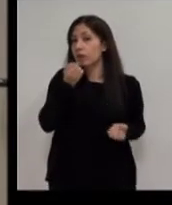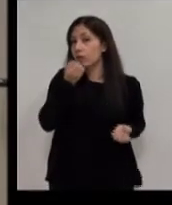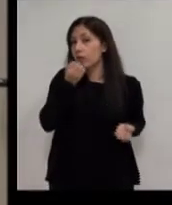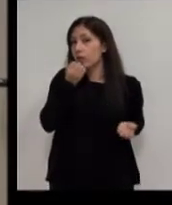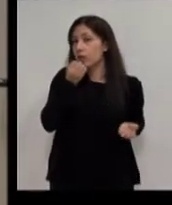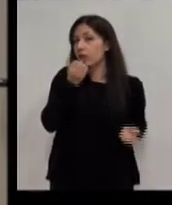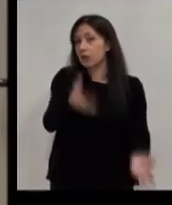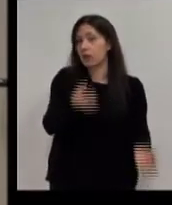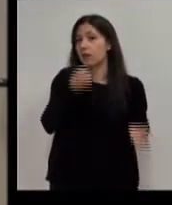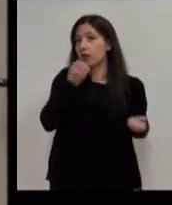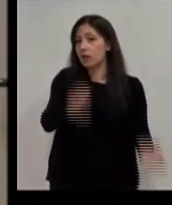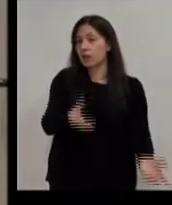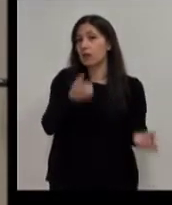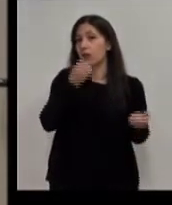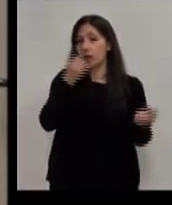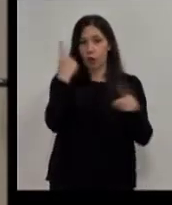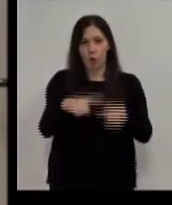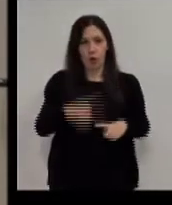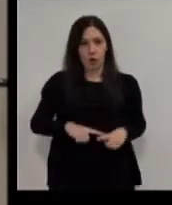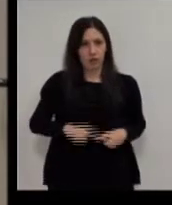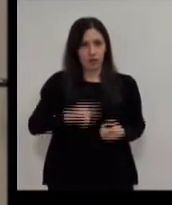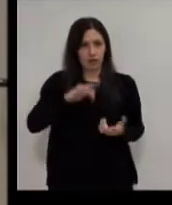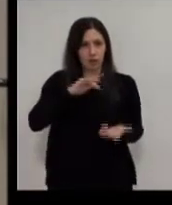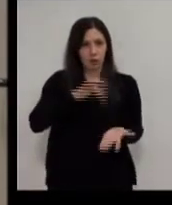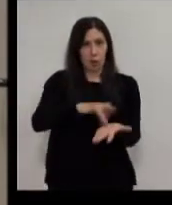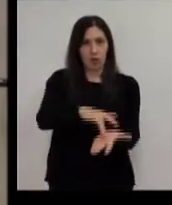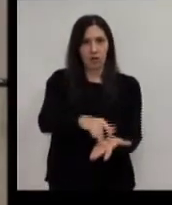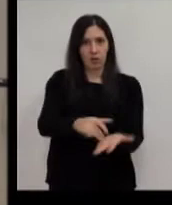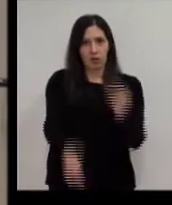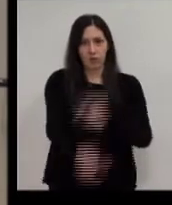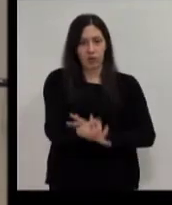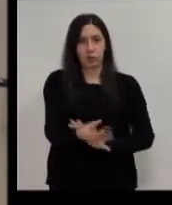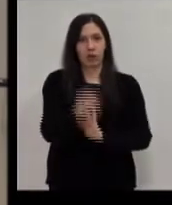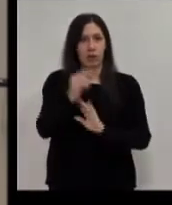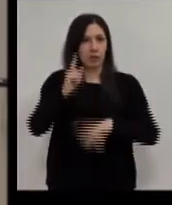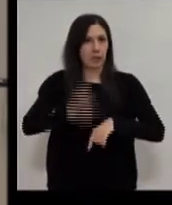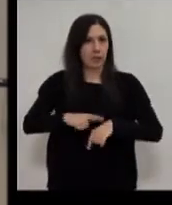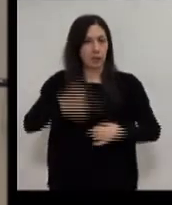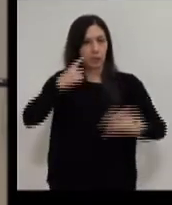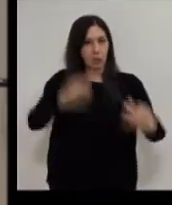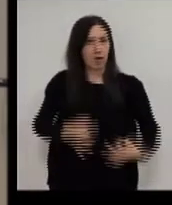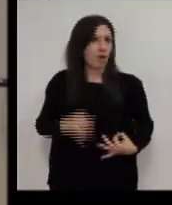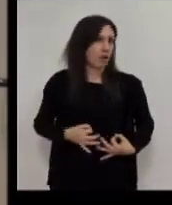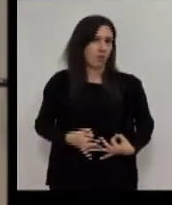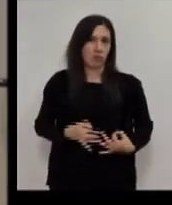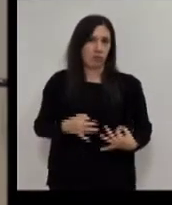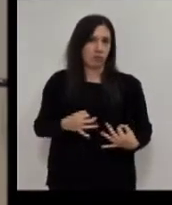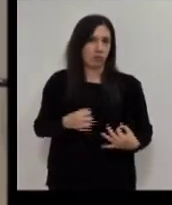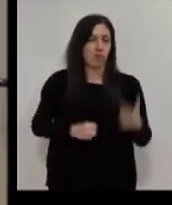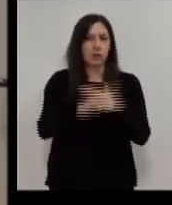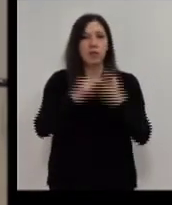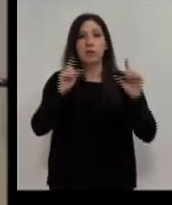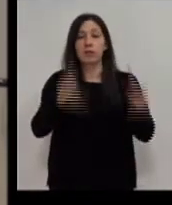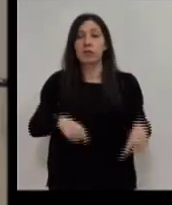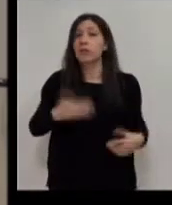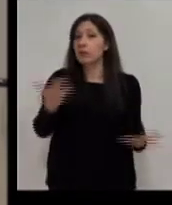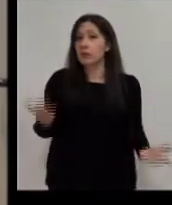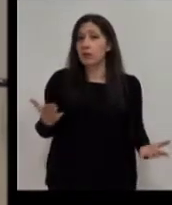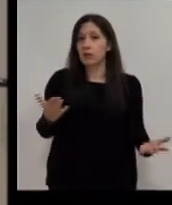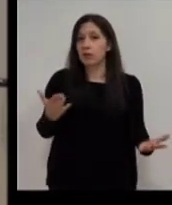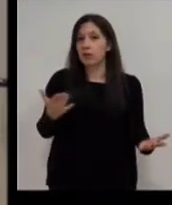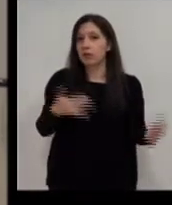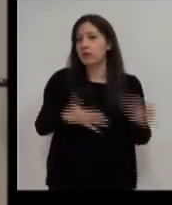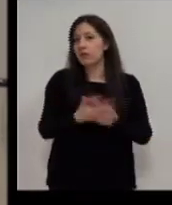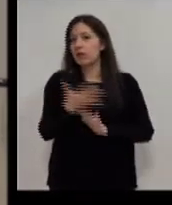importante tanto los informadores como de lo que está pasando en tiempo real, o lo más aproximado, de verdad se necesitaría en tiempo